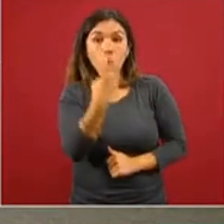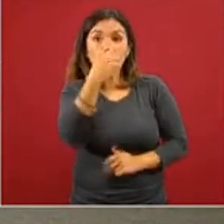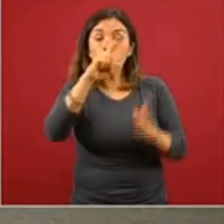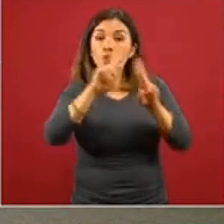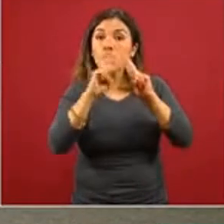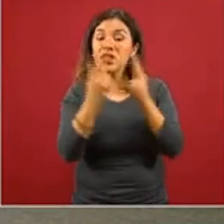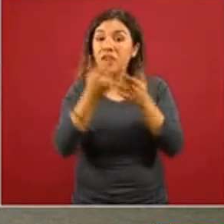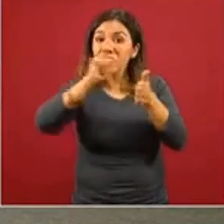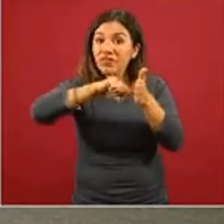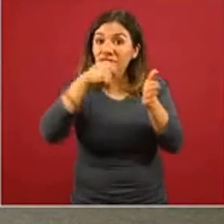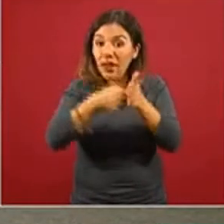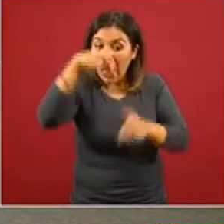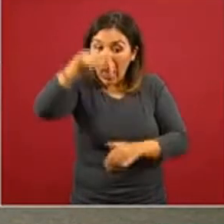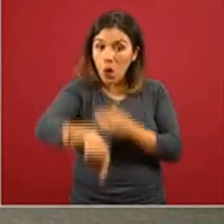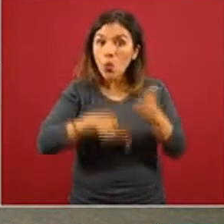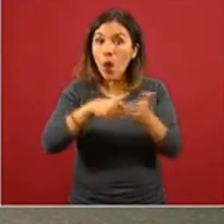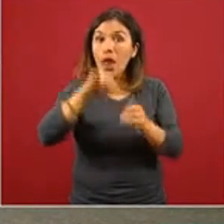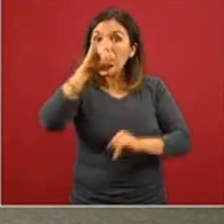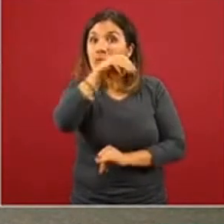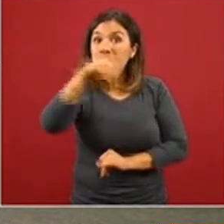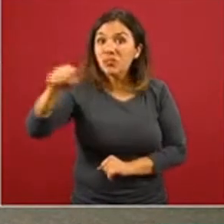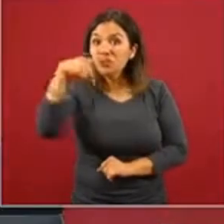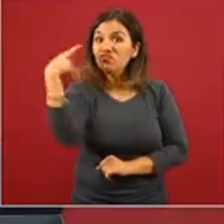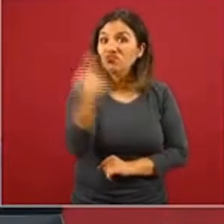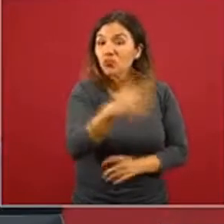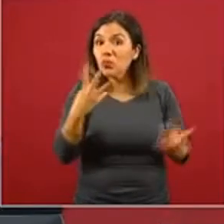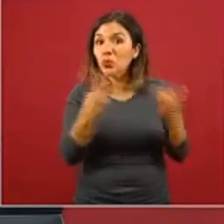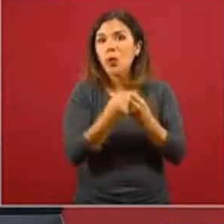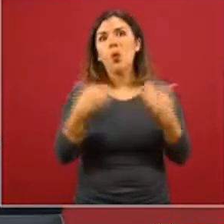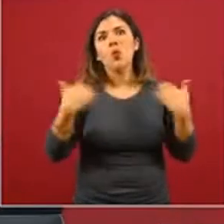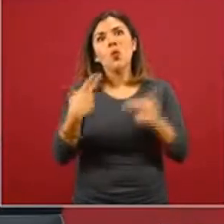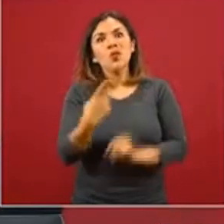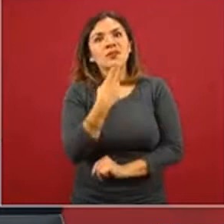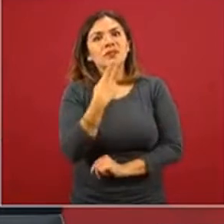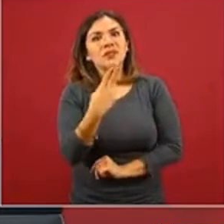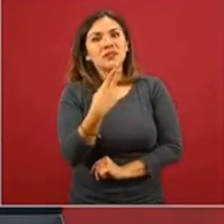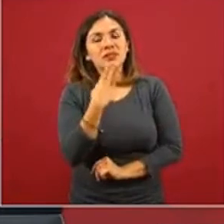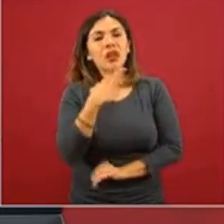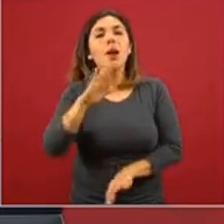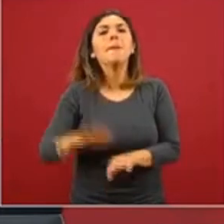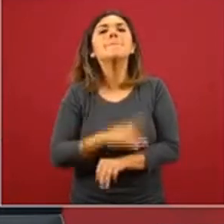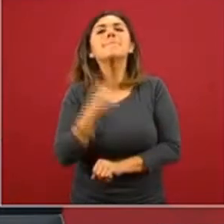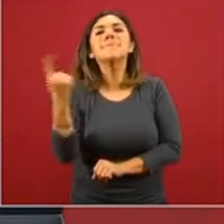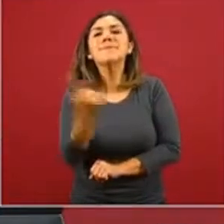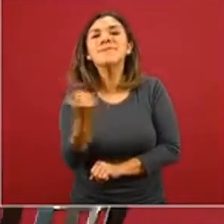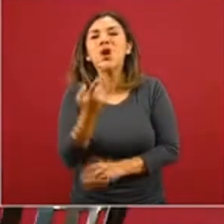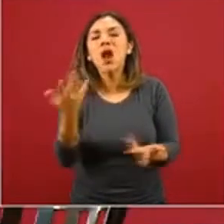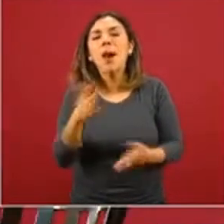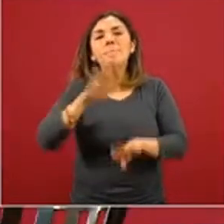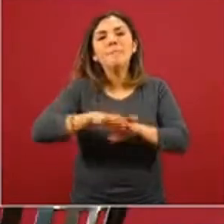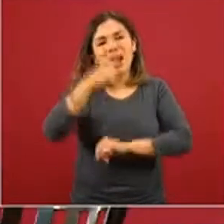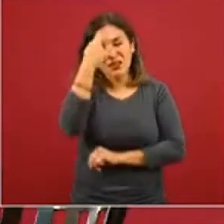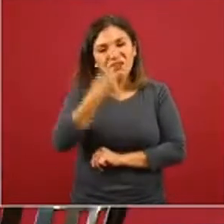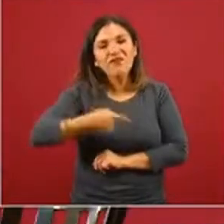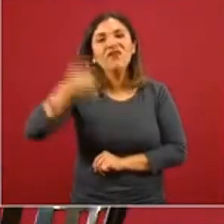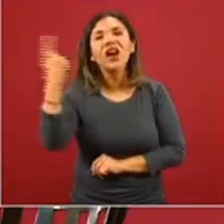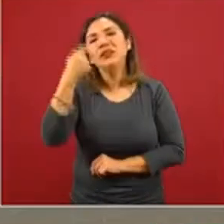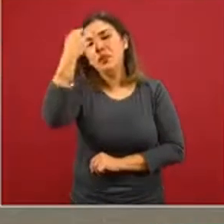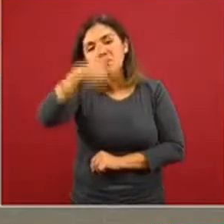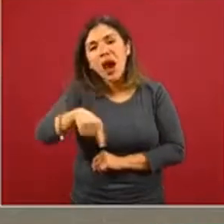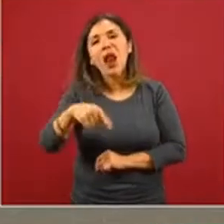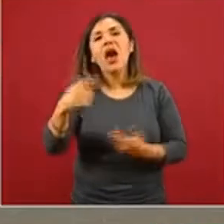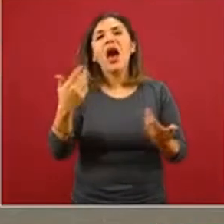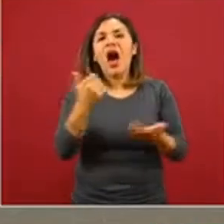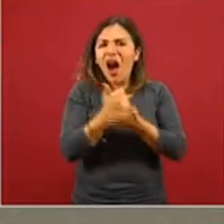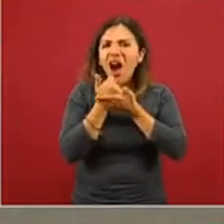unidad técnica en nuestras instituciones públicas es de gran ayuda, porque facilita